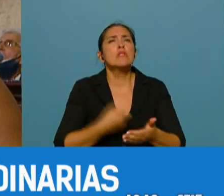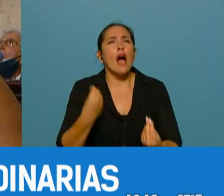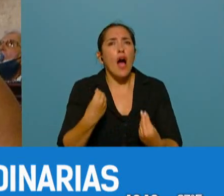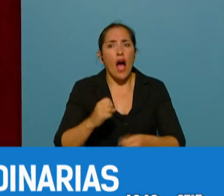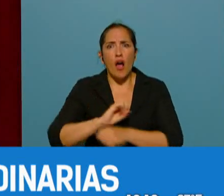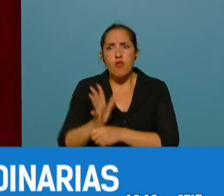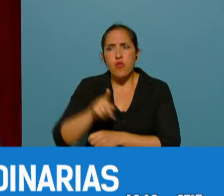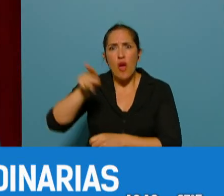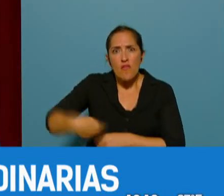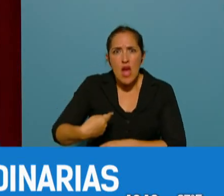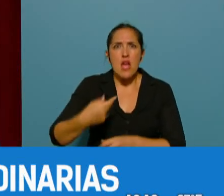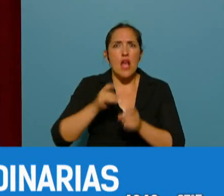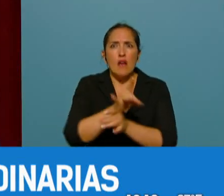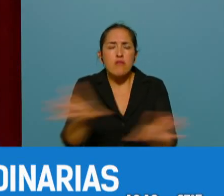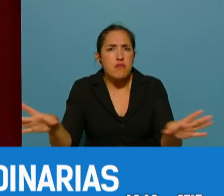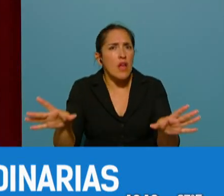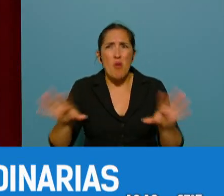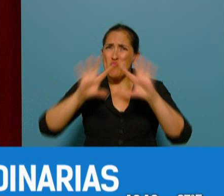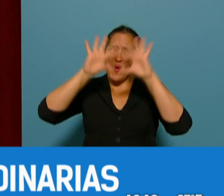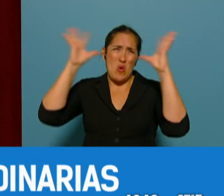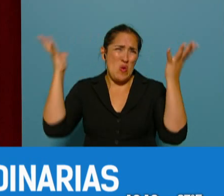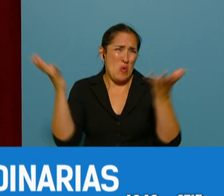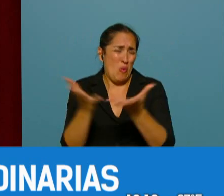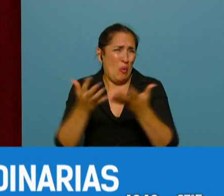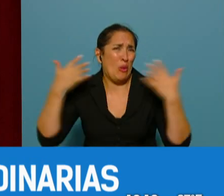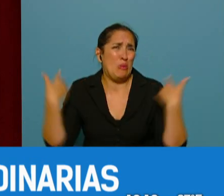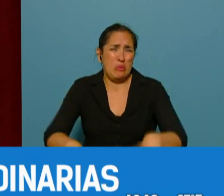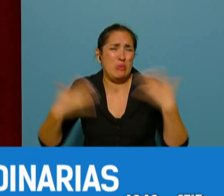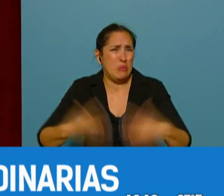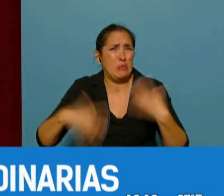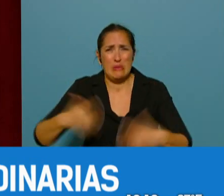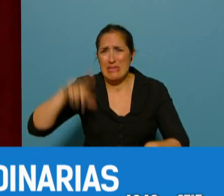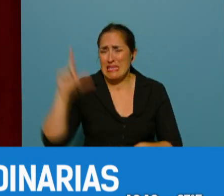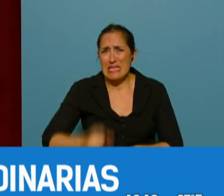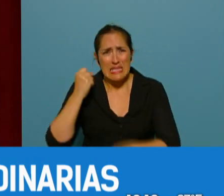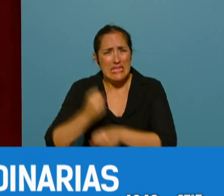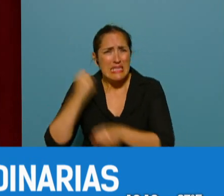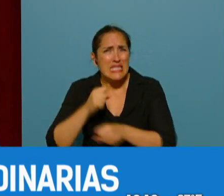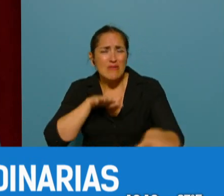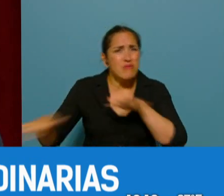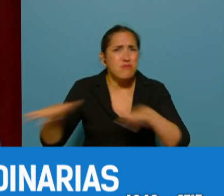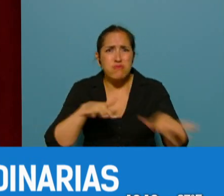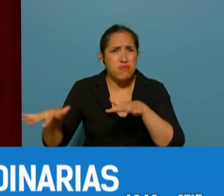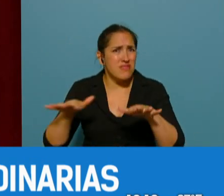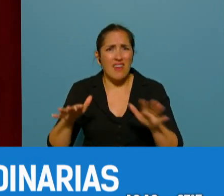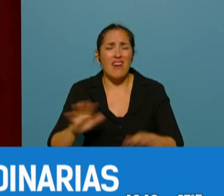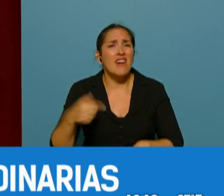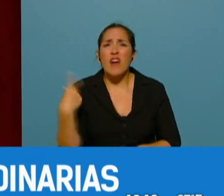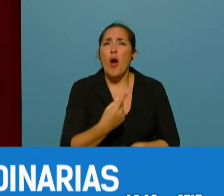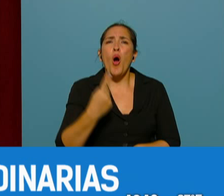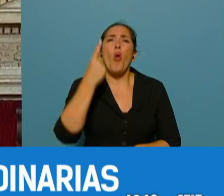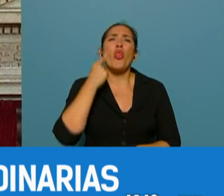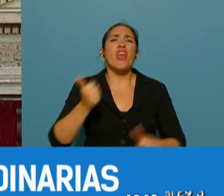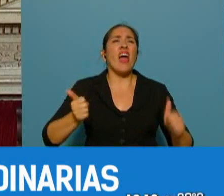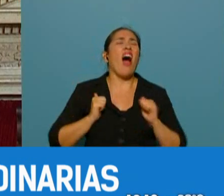del coronavirus han sido en todo el planeta más extensa de lo que inicialmente se pensó. Ni un solo día bajamos